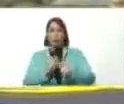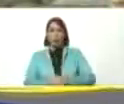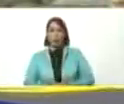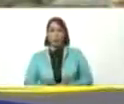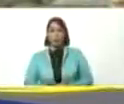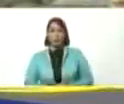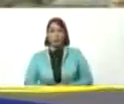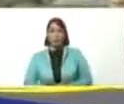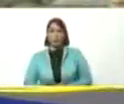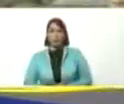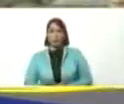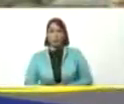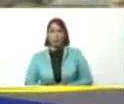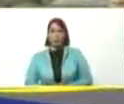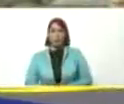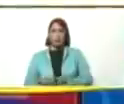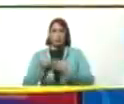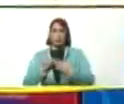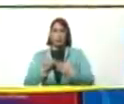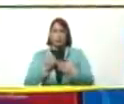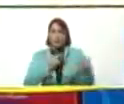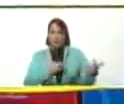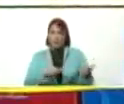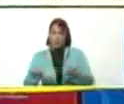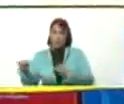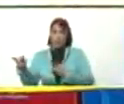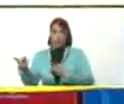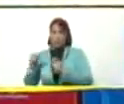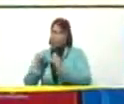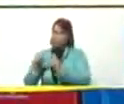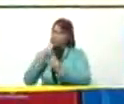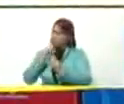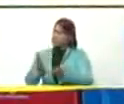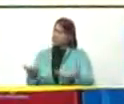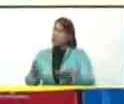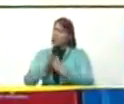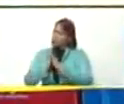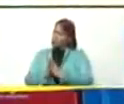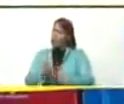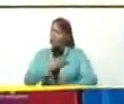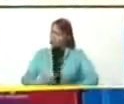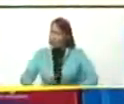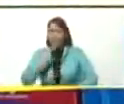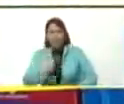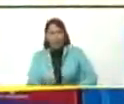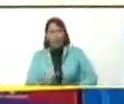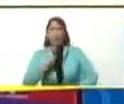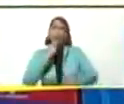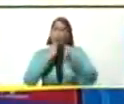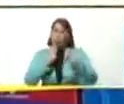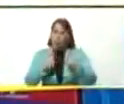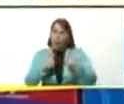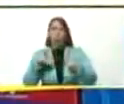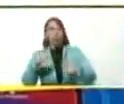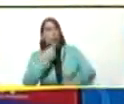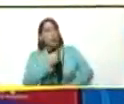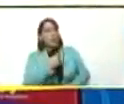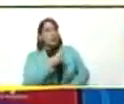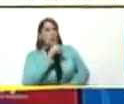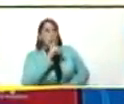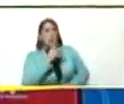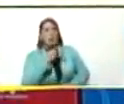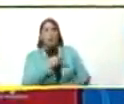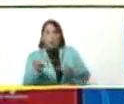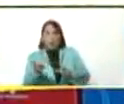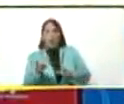Ali, ayúdame. El turismo receptivo. Se queda callado, vale. Cuando tú veas que el presidente dice el turismo, tú dices calladito, receptivo.